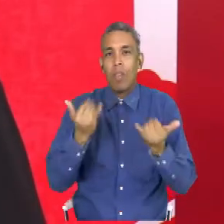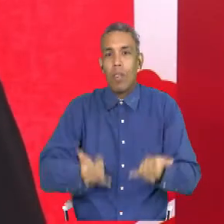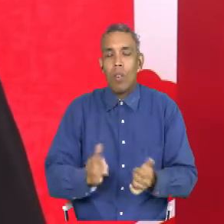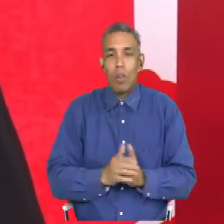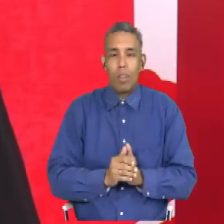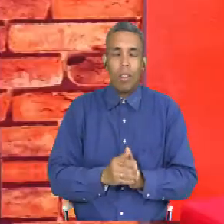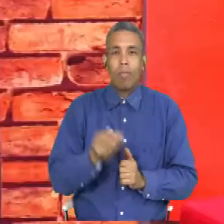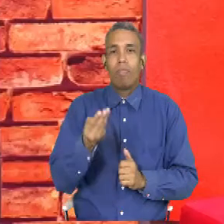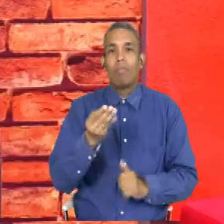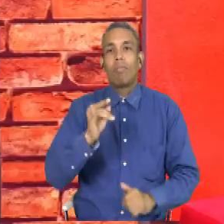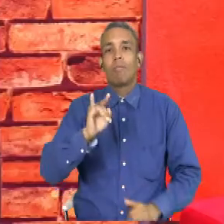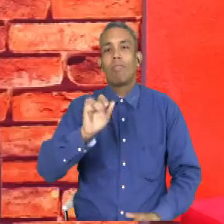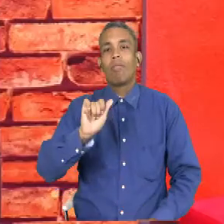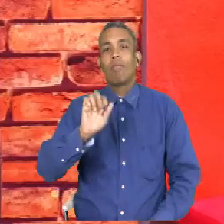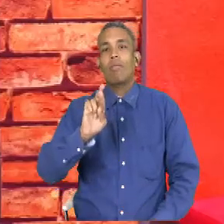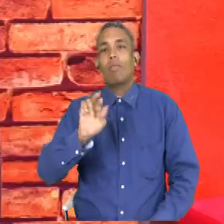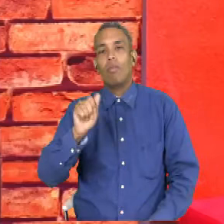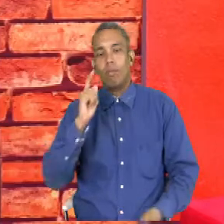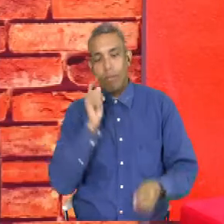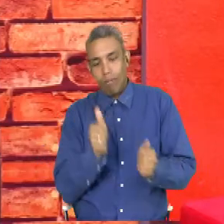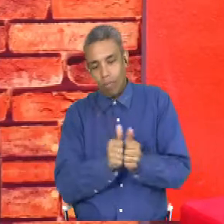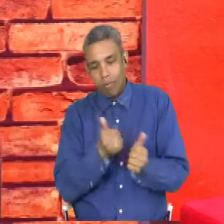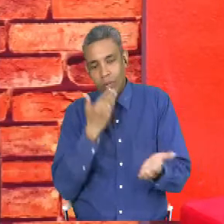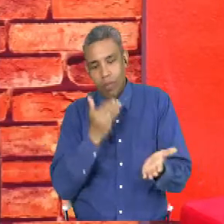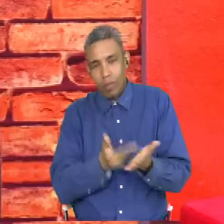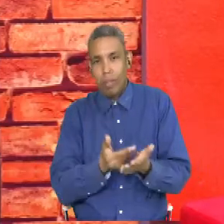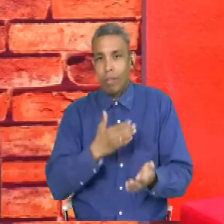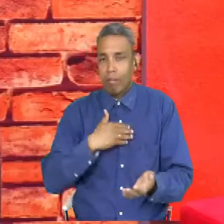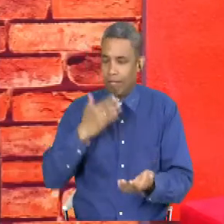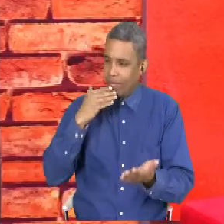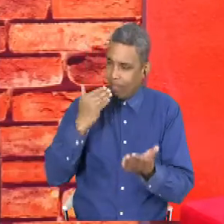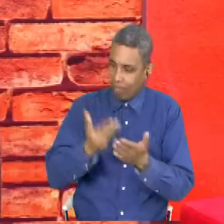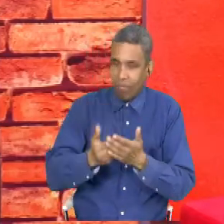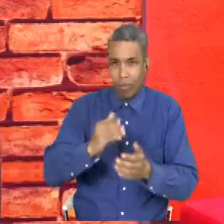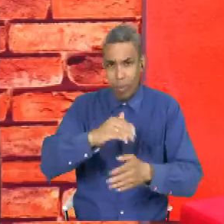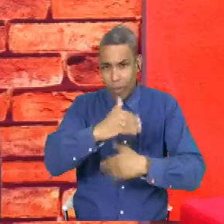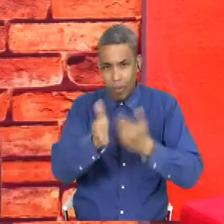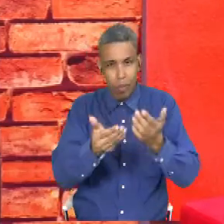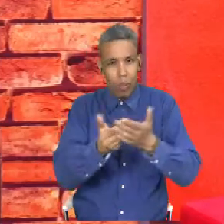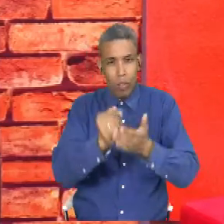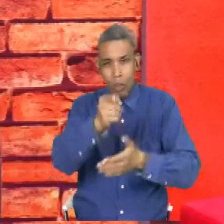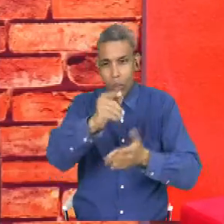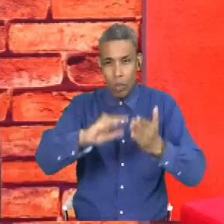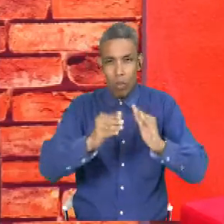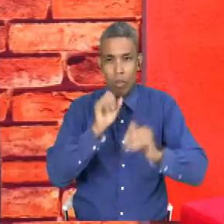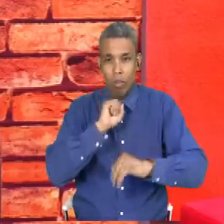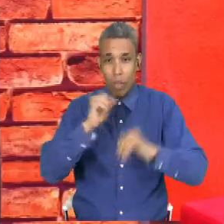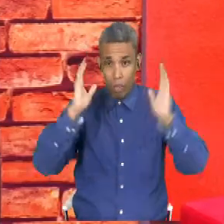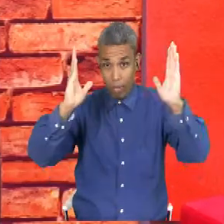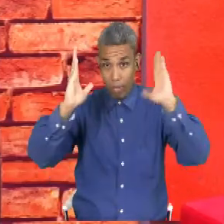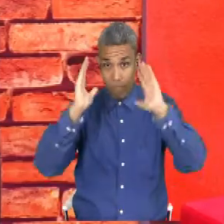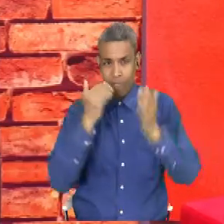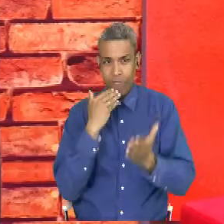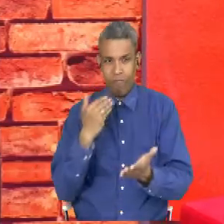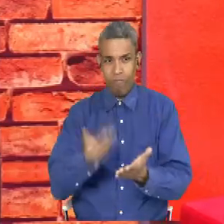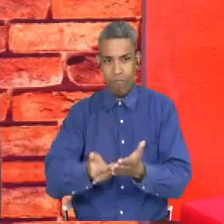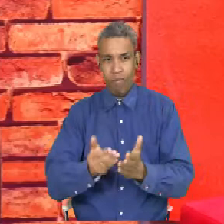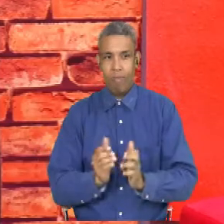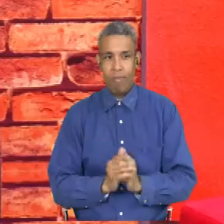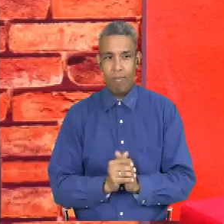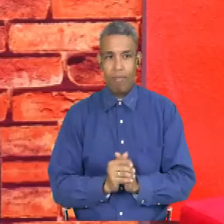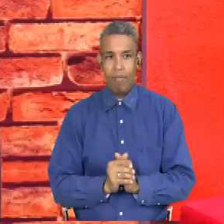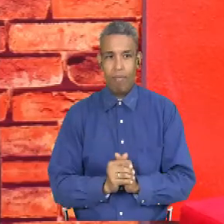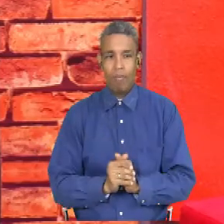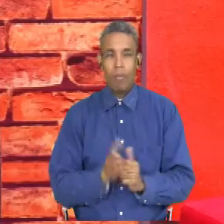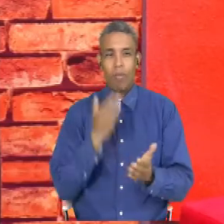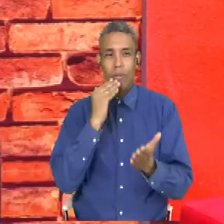Kiara, muy buenos días. Buenos días, Jennifer. Buenos días a todos nuestros televidentes que fielmente están ahí esperando nuestro programa a las 10 de la mañana para